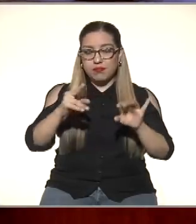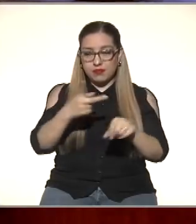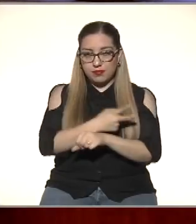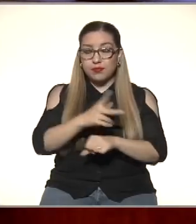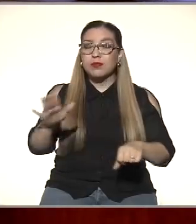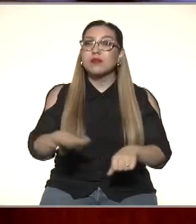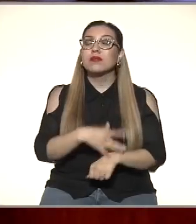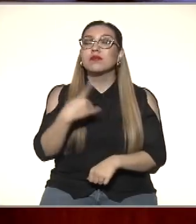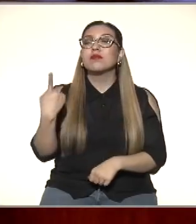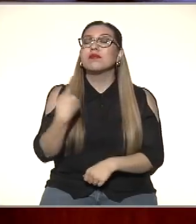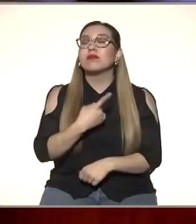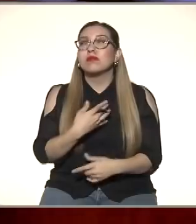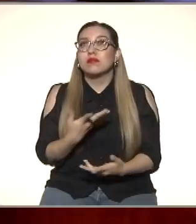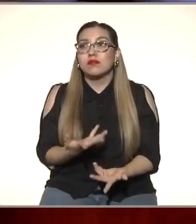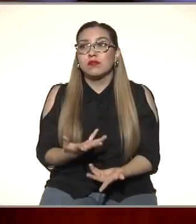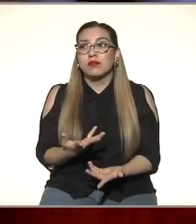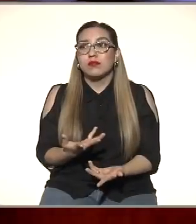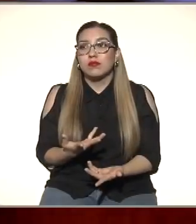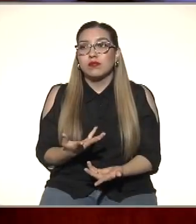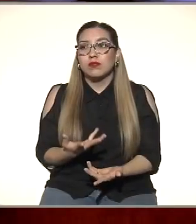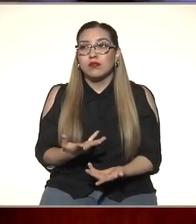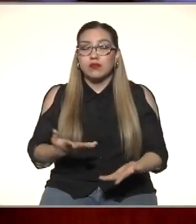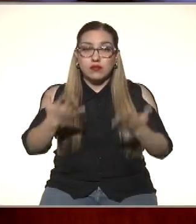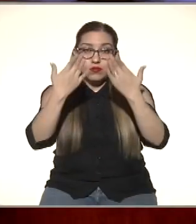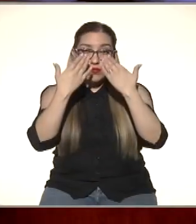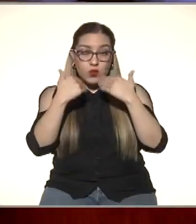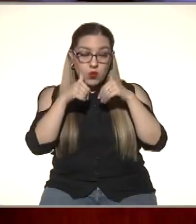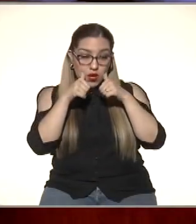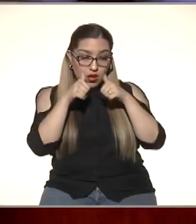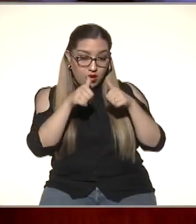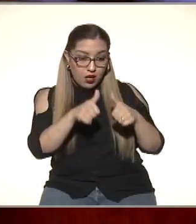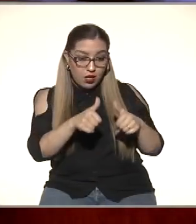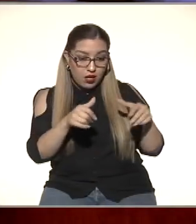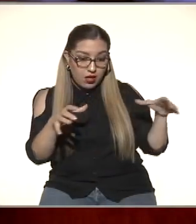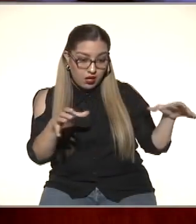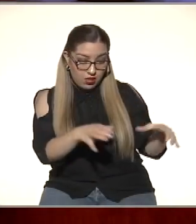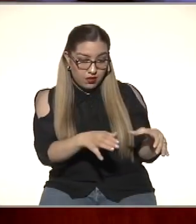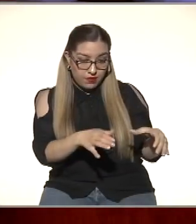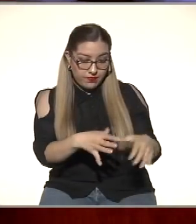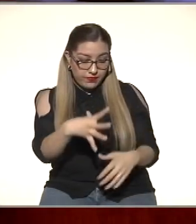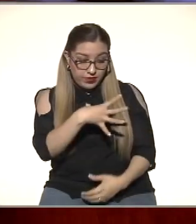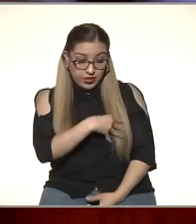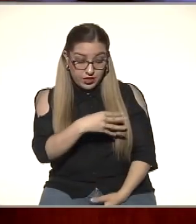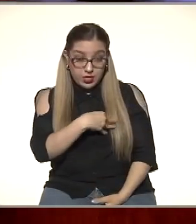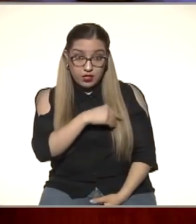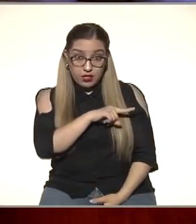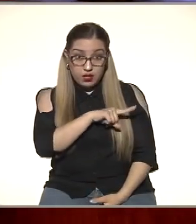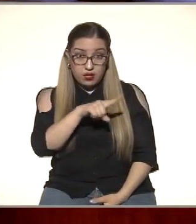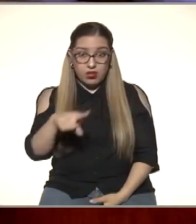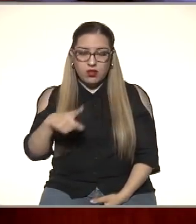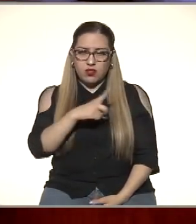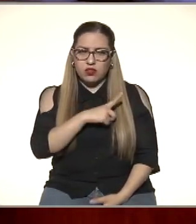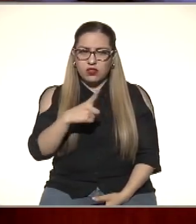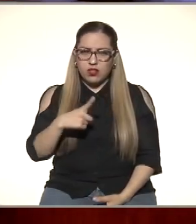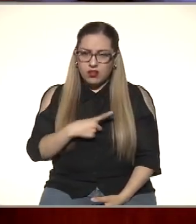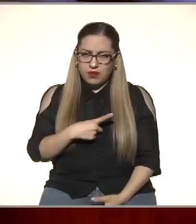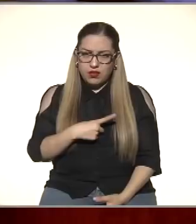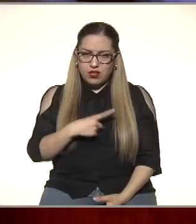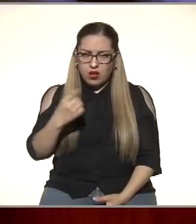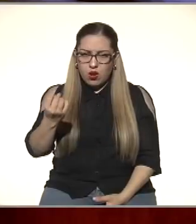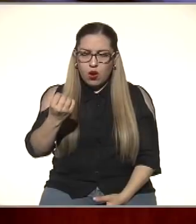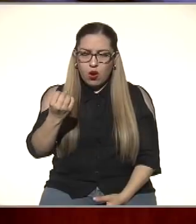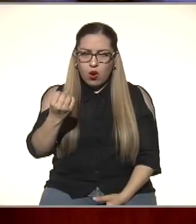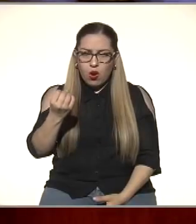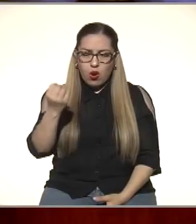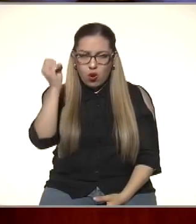porque lo que decían, no se les pone en su lugar. Los hijos no tienen por qué necesariamente estar, tienen que tomarse qué significa